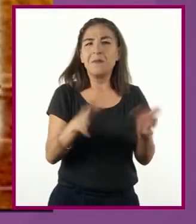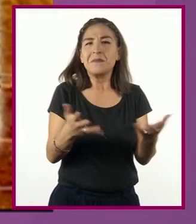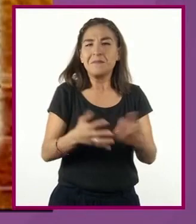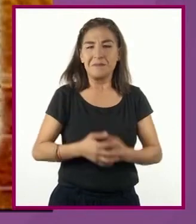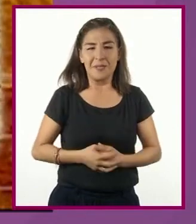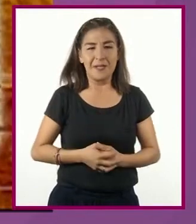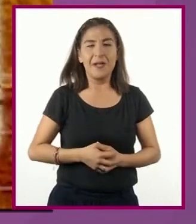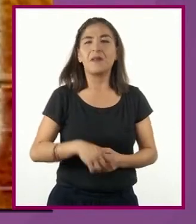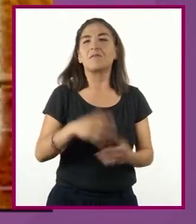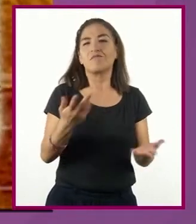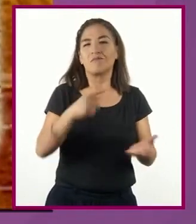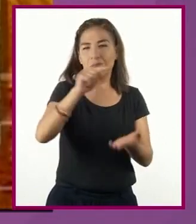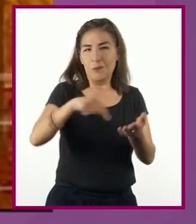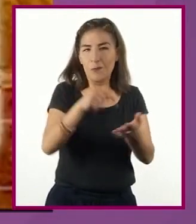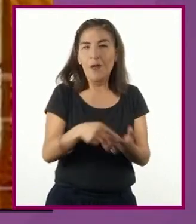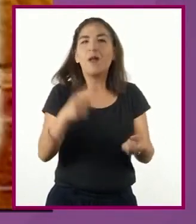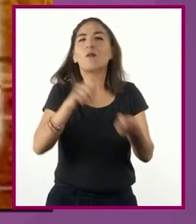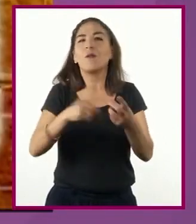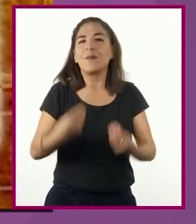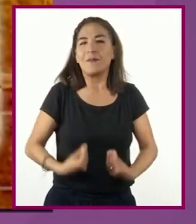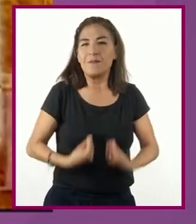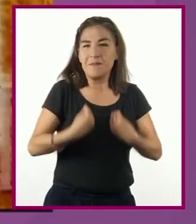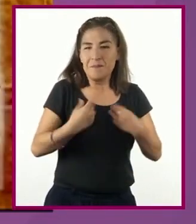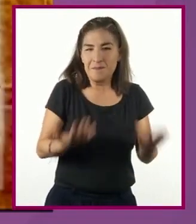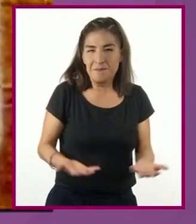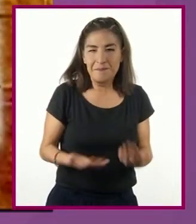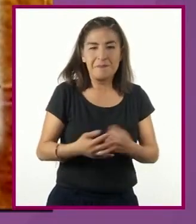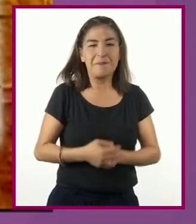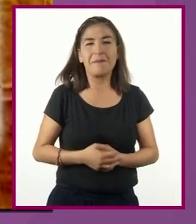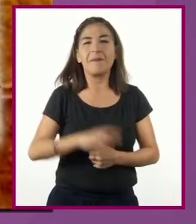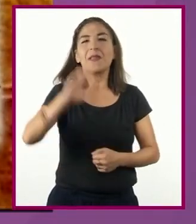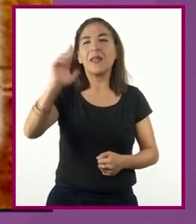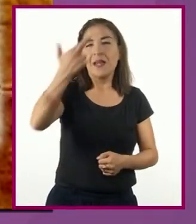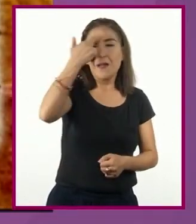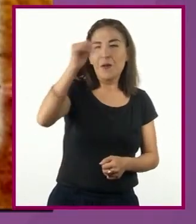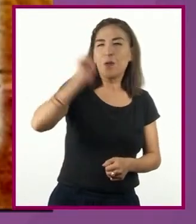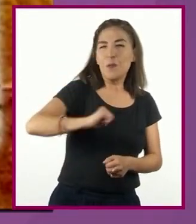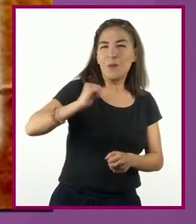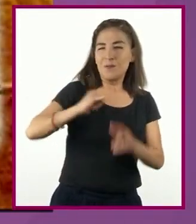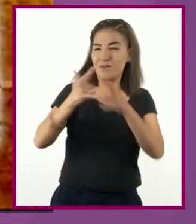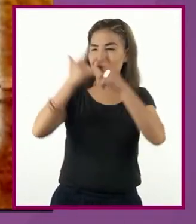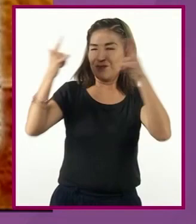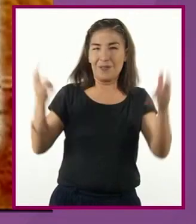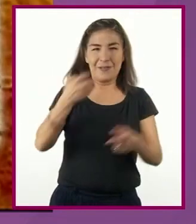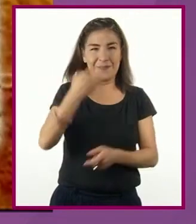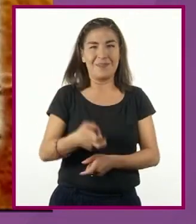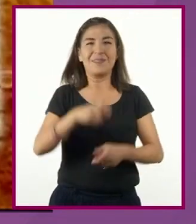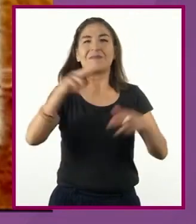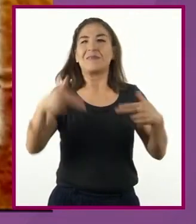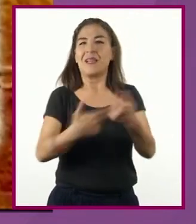El lugar en que vivimos. Recordar los hechos que construyeron a nuestra nación.